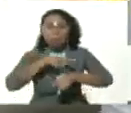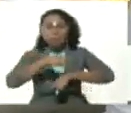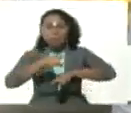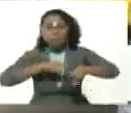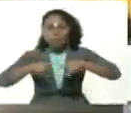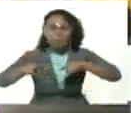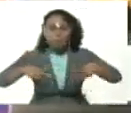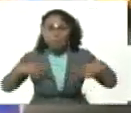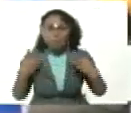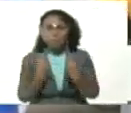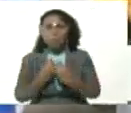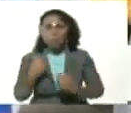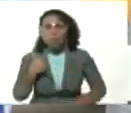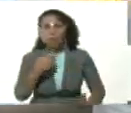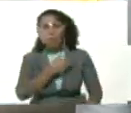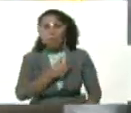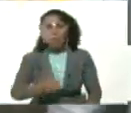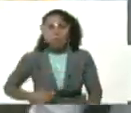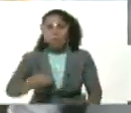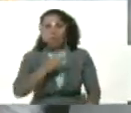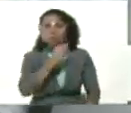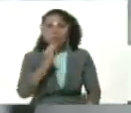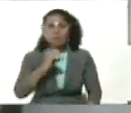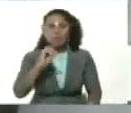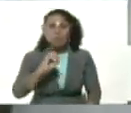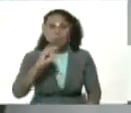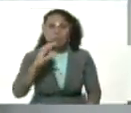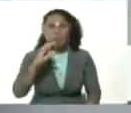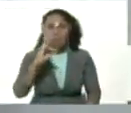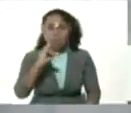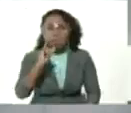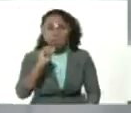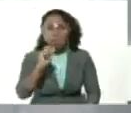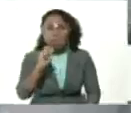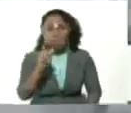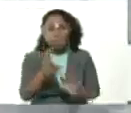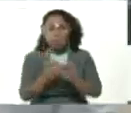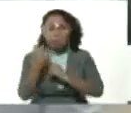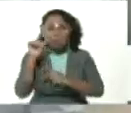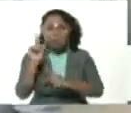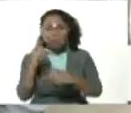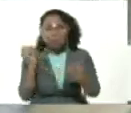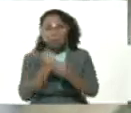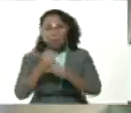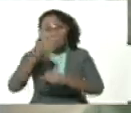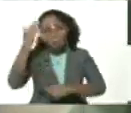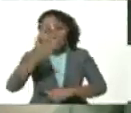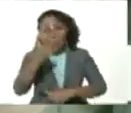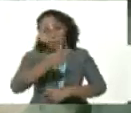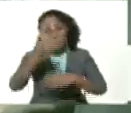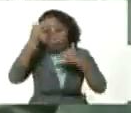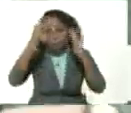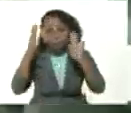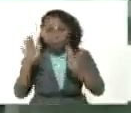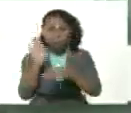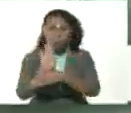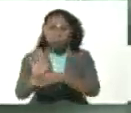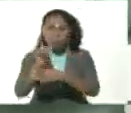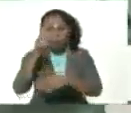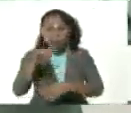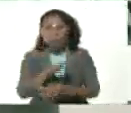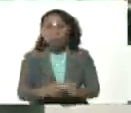con el comandante de la SODI, el general Juan Zulbarán, todas las operaciones cívico-militares de atención y protección a nuestro